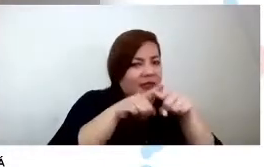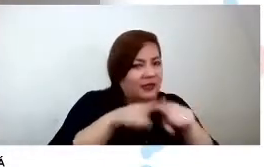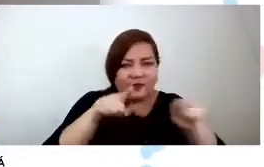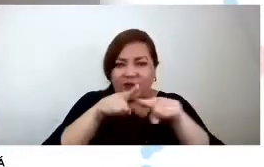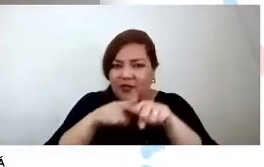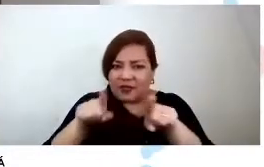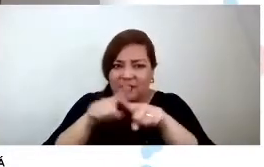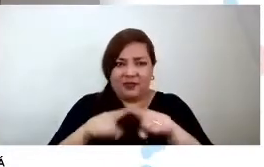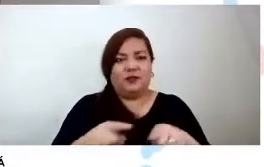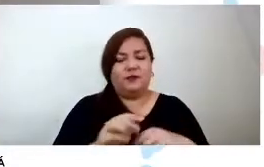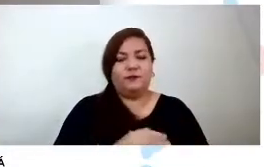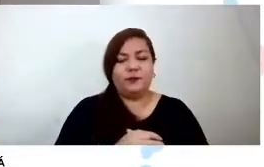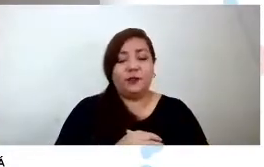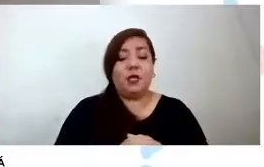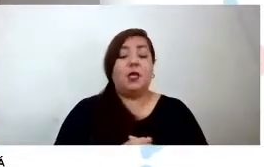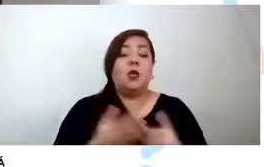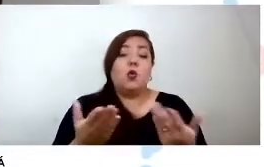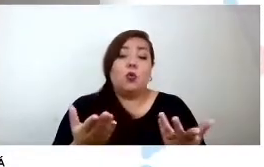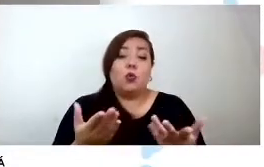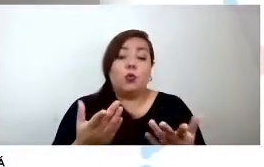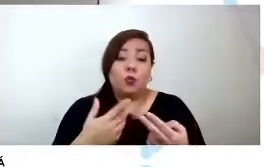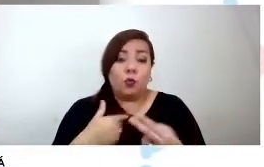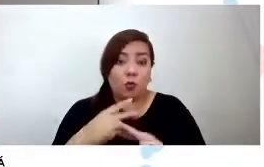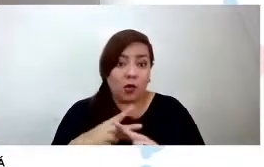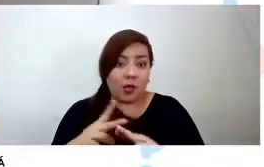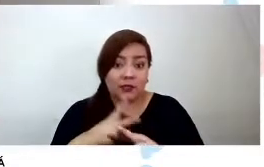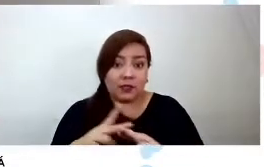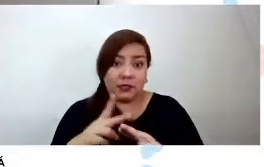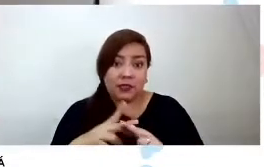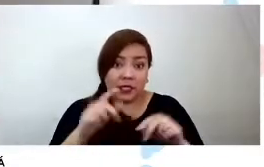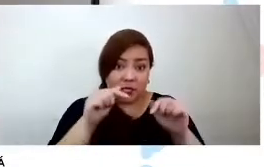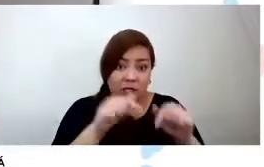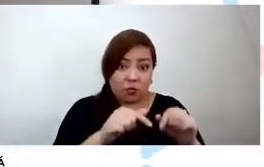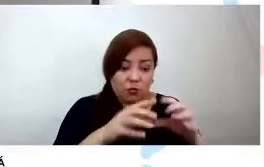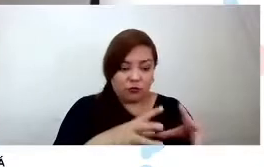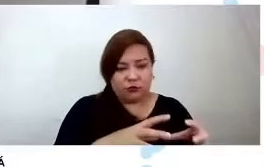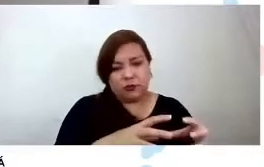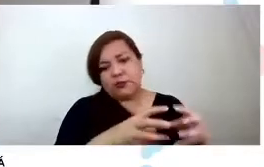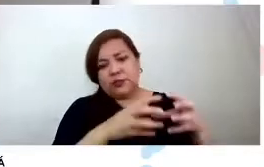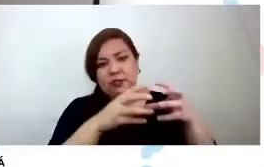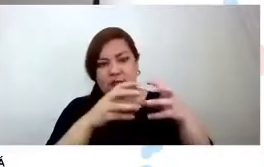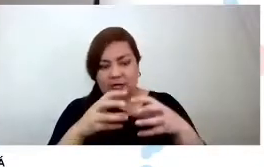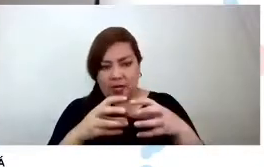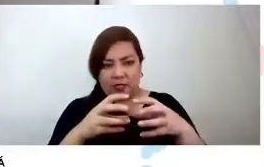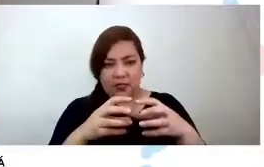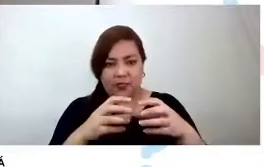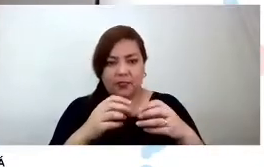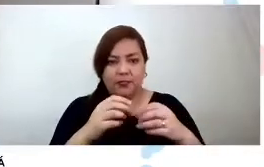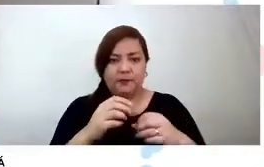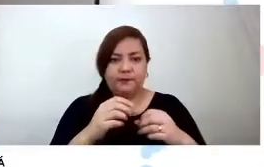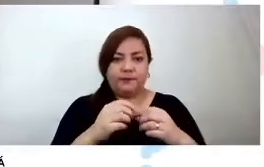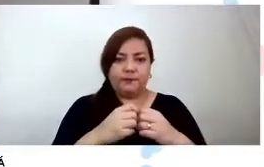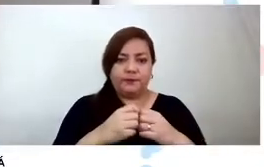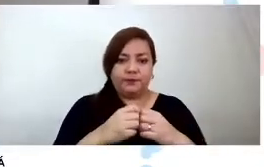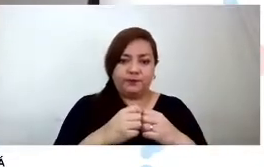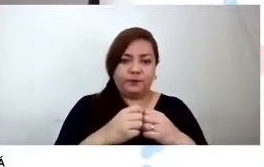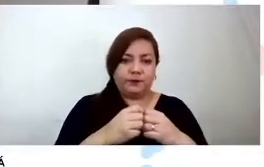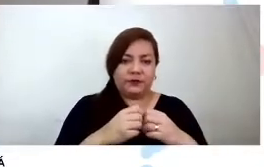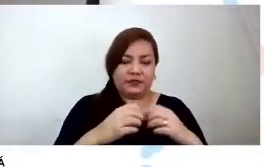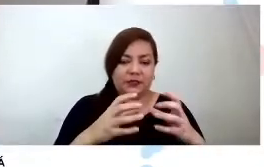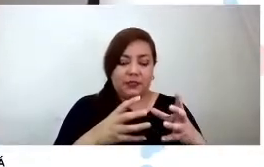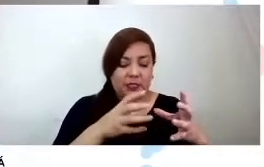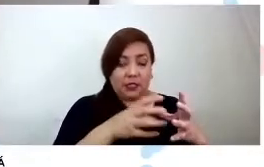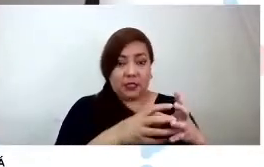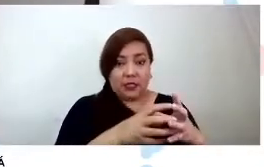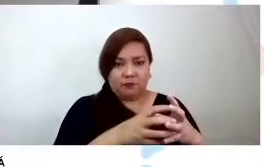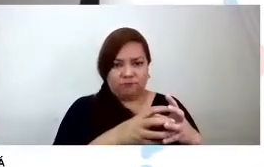y lo que se hace también es que los fósiles se extraen del sustrato portador. Entonces eso ya es